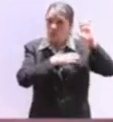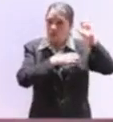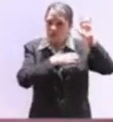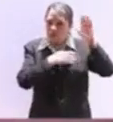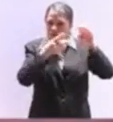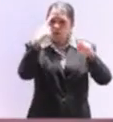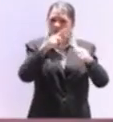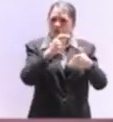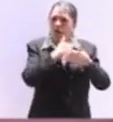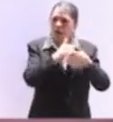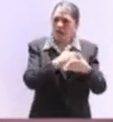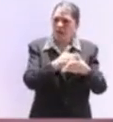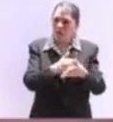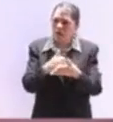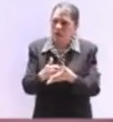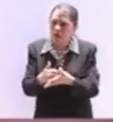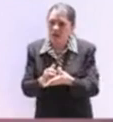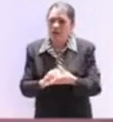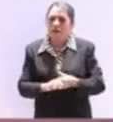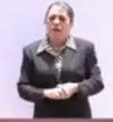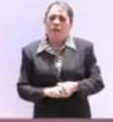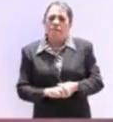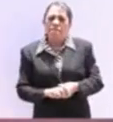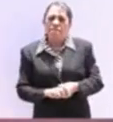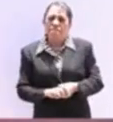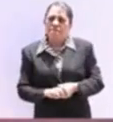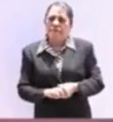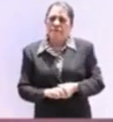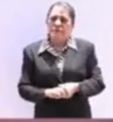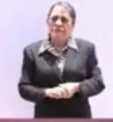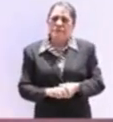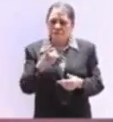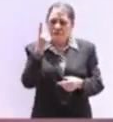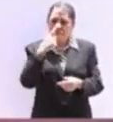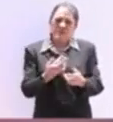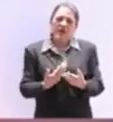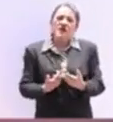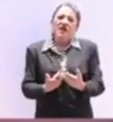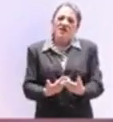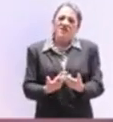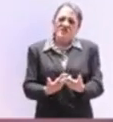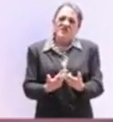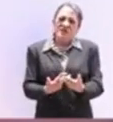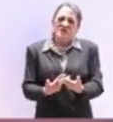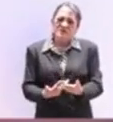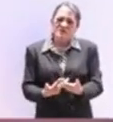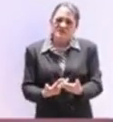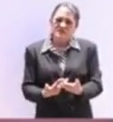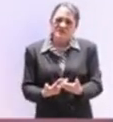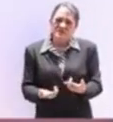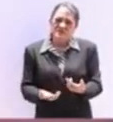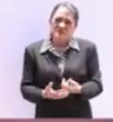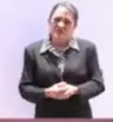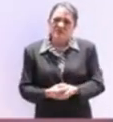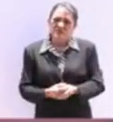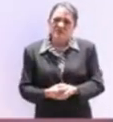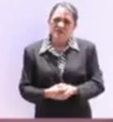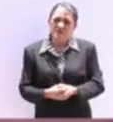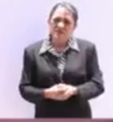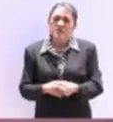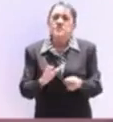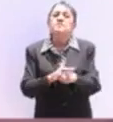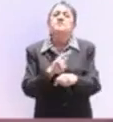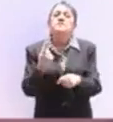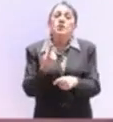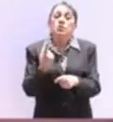ejercicio transparente de los recursos y de manera eficaz se tienen que aplicar. Porque estos recursos pertenecen al